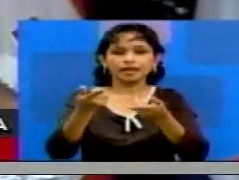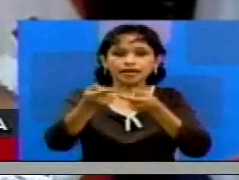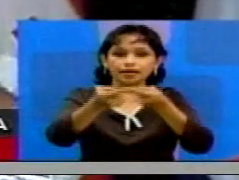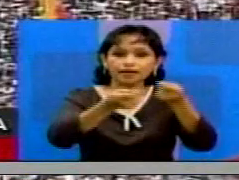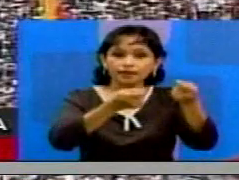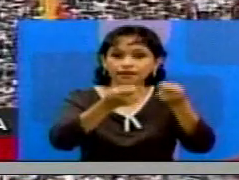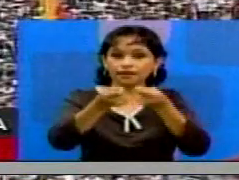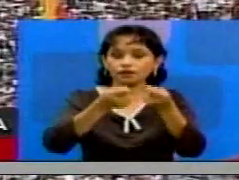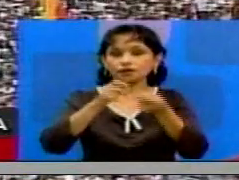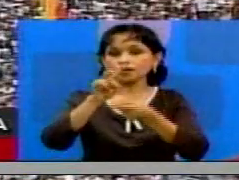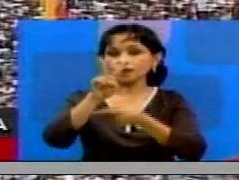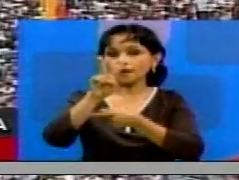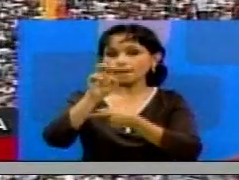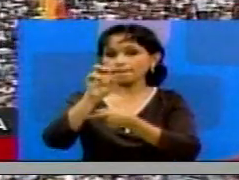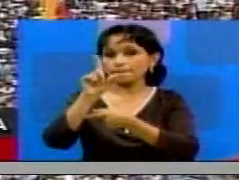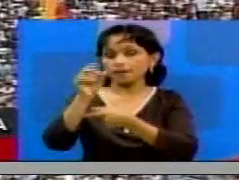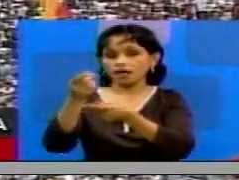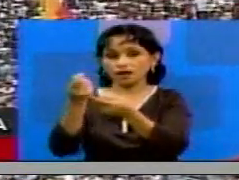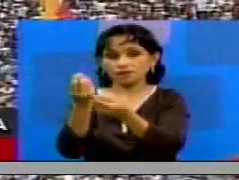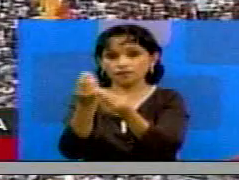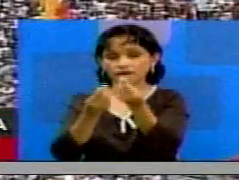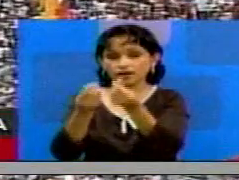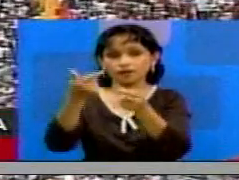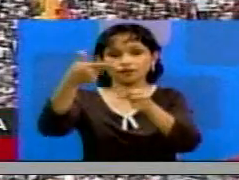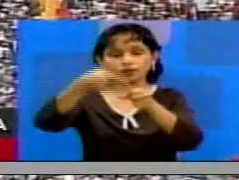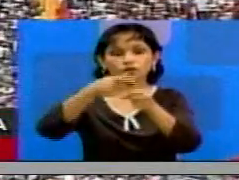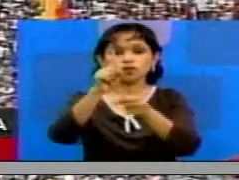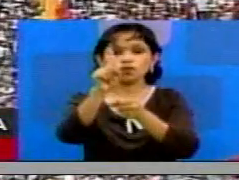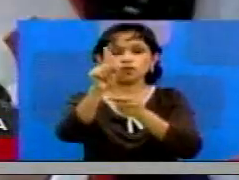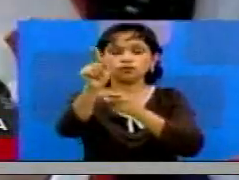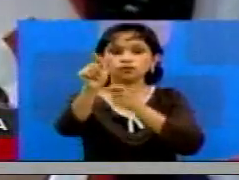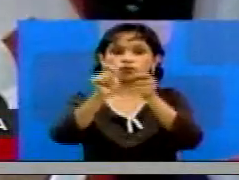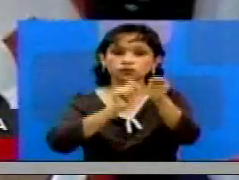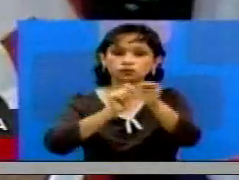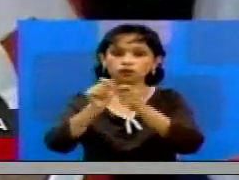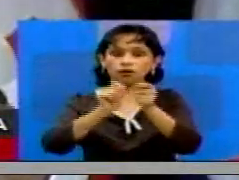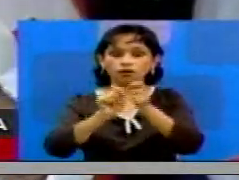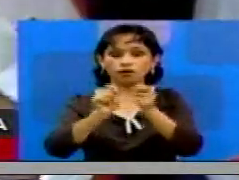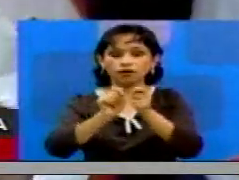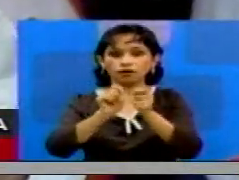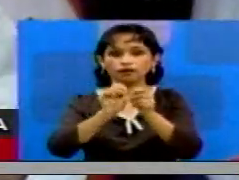ajustarle el valor al petróleo ante un dólar que cada